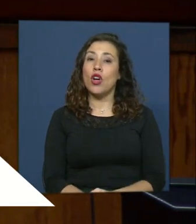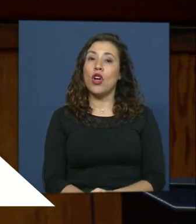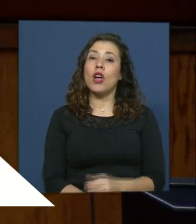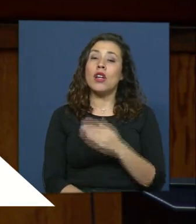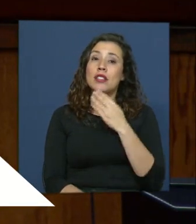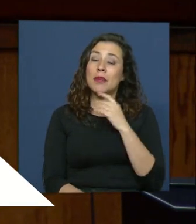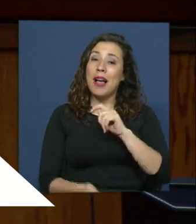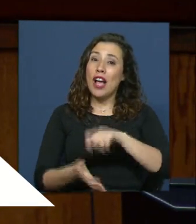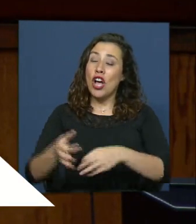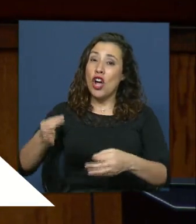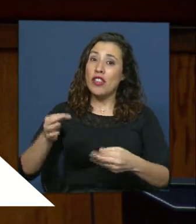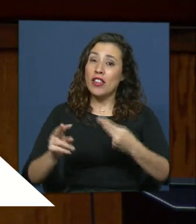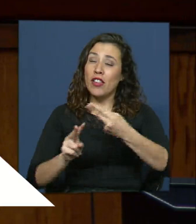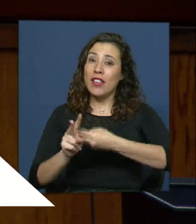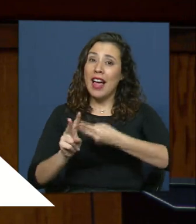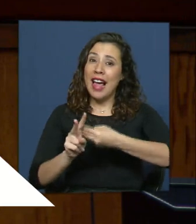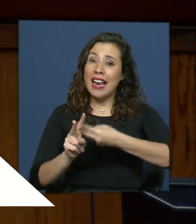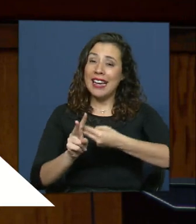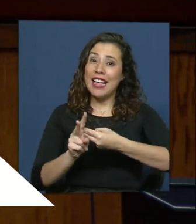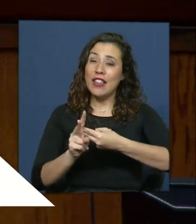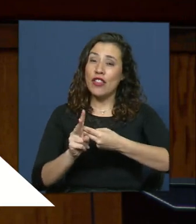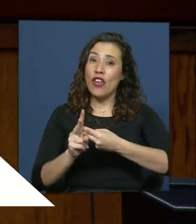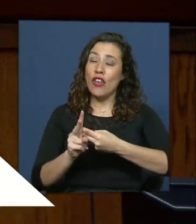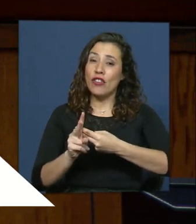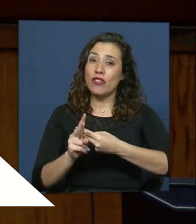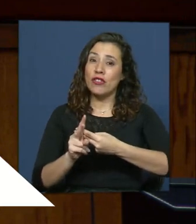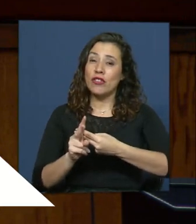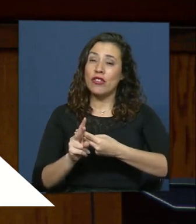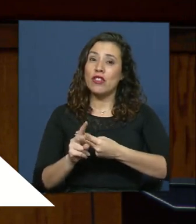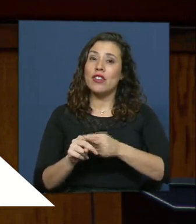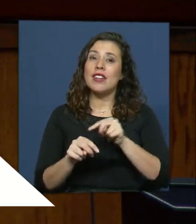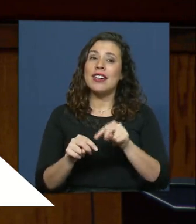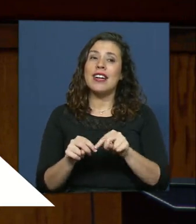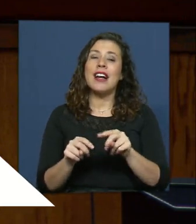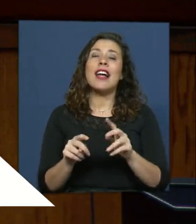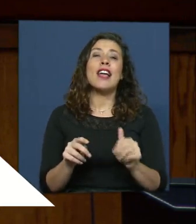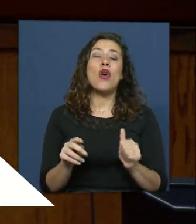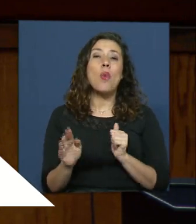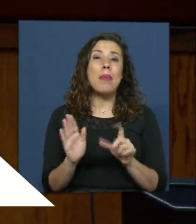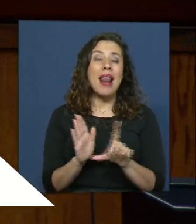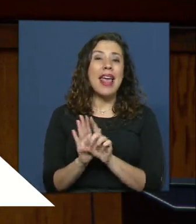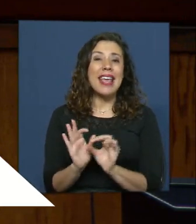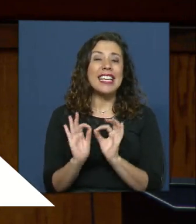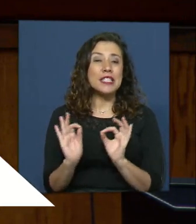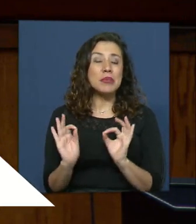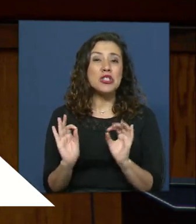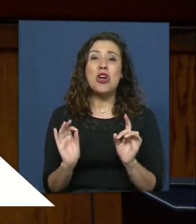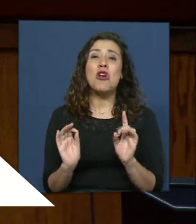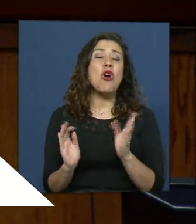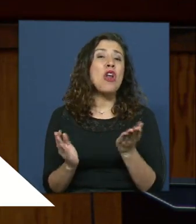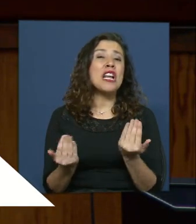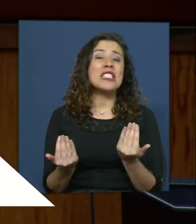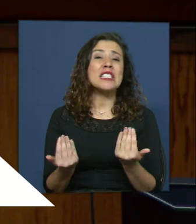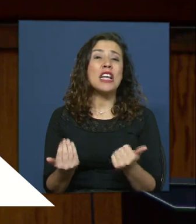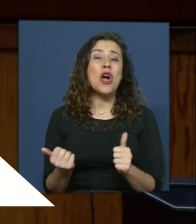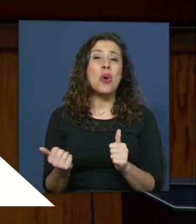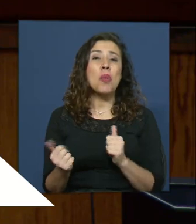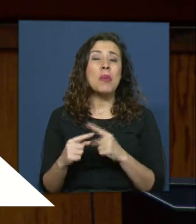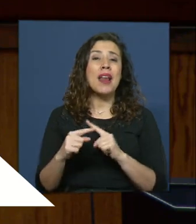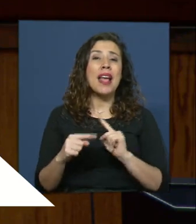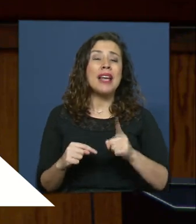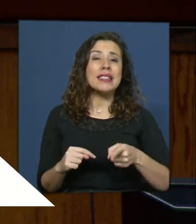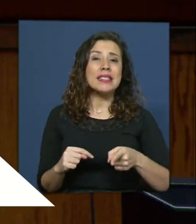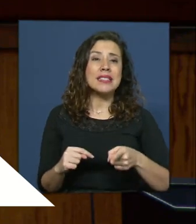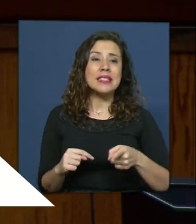a los contratos de arrendamiento de inmuebles sometidos a leyes especiales a dar cumplimiento a